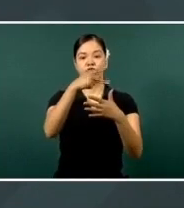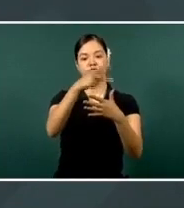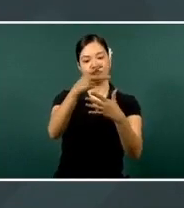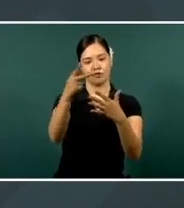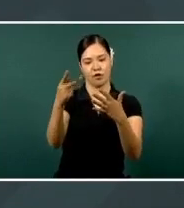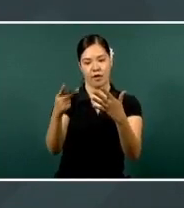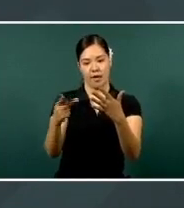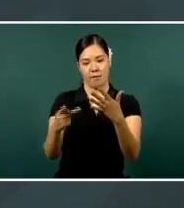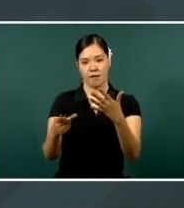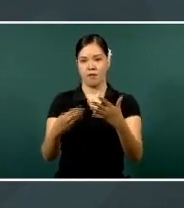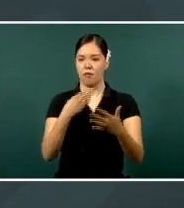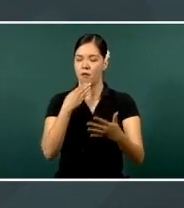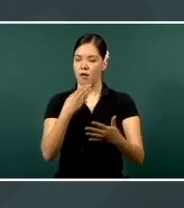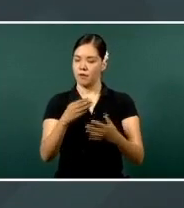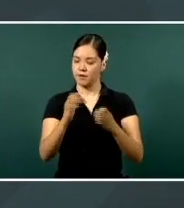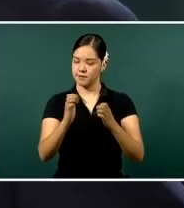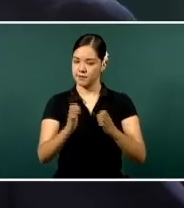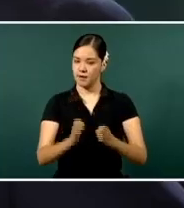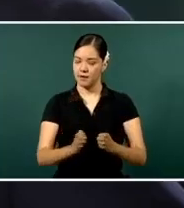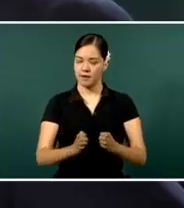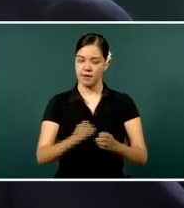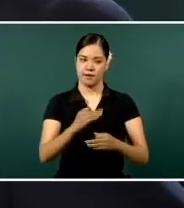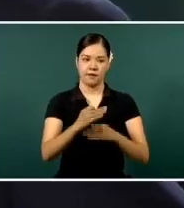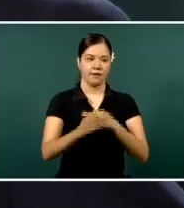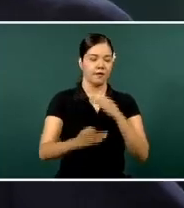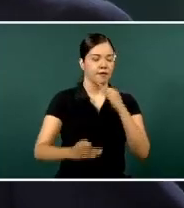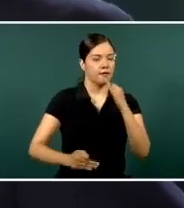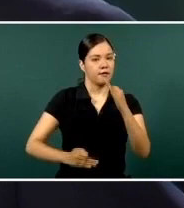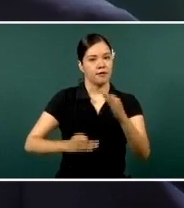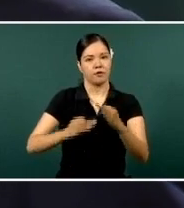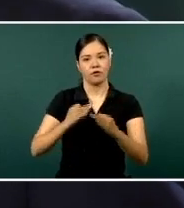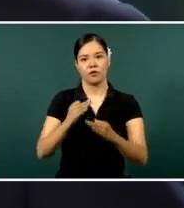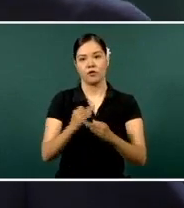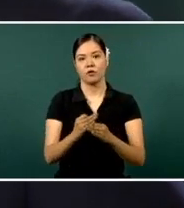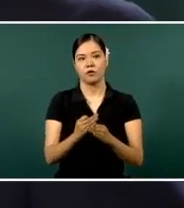bienestar de todos los